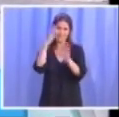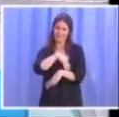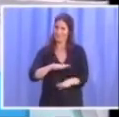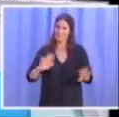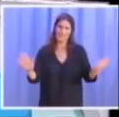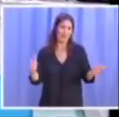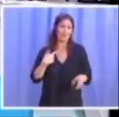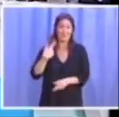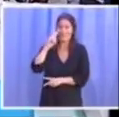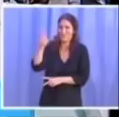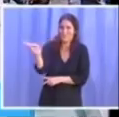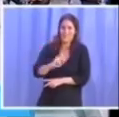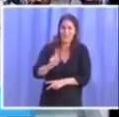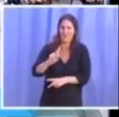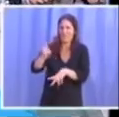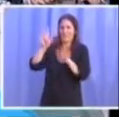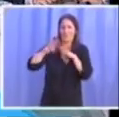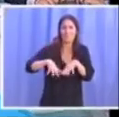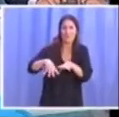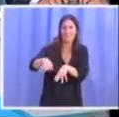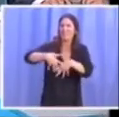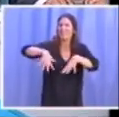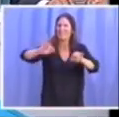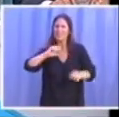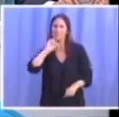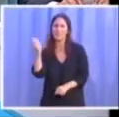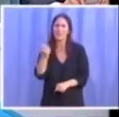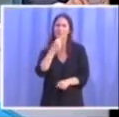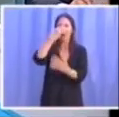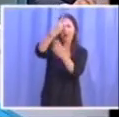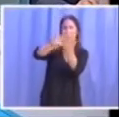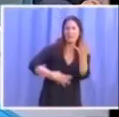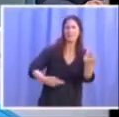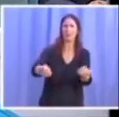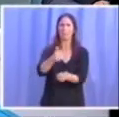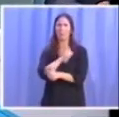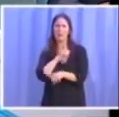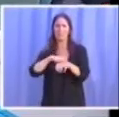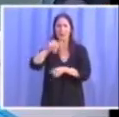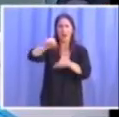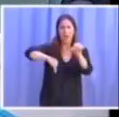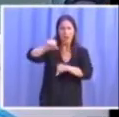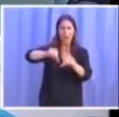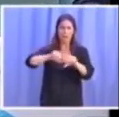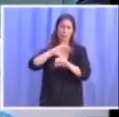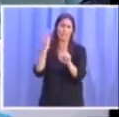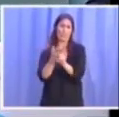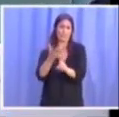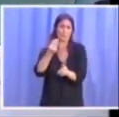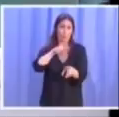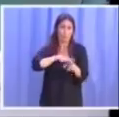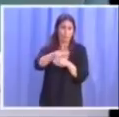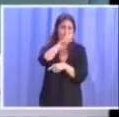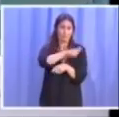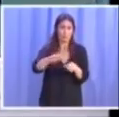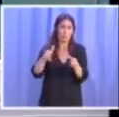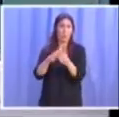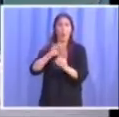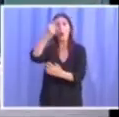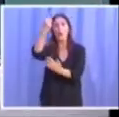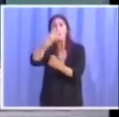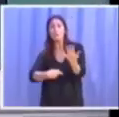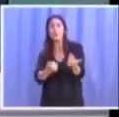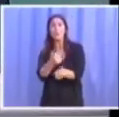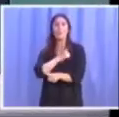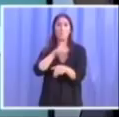no le he visto tampoco manifestarse ni protestar con las listas de espera para las intervenciones quirúrgicas que afectan a tantos granadinos o con las listas de espera